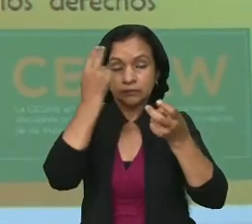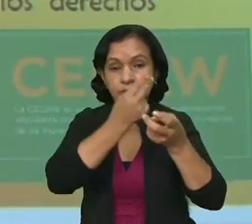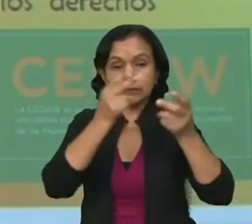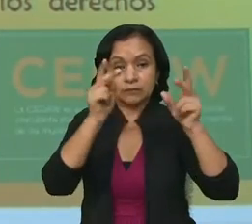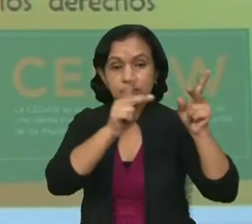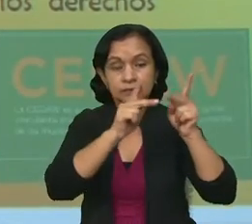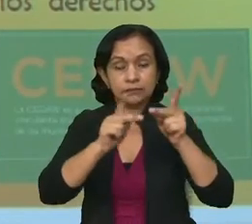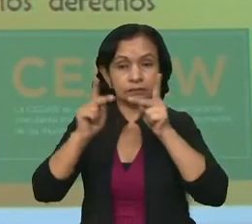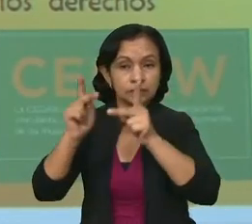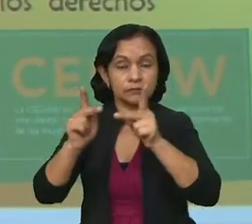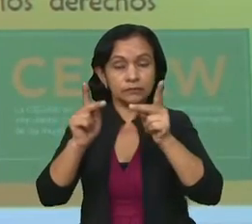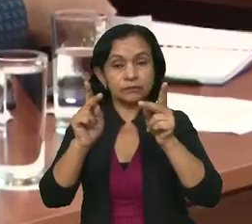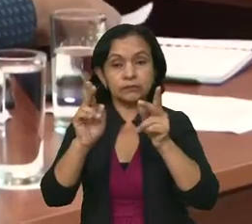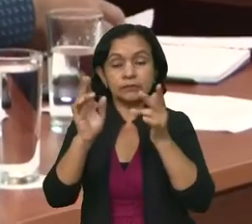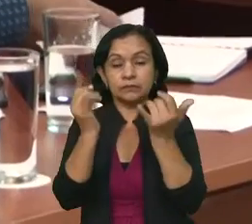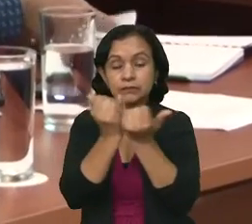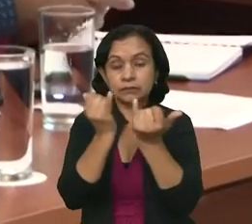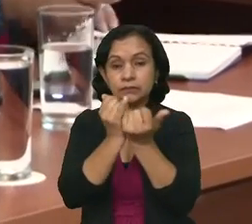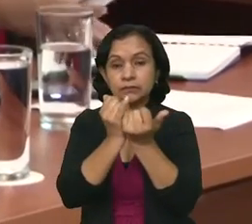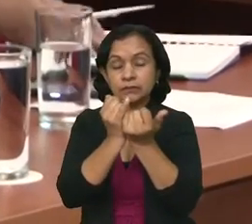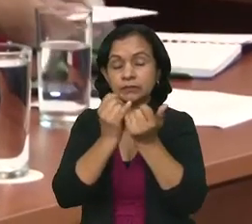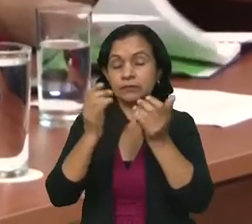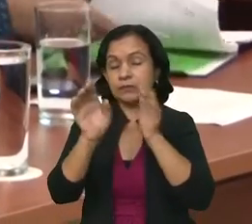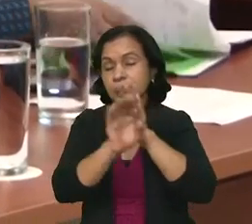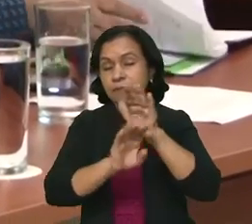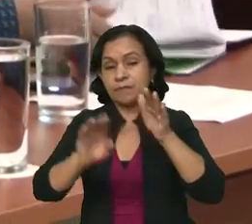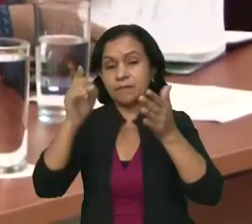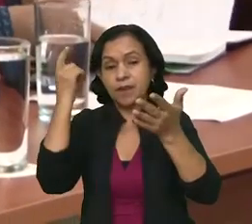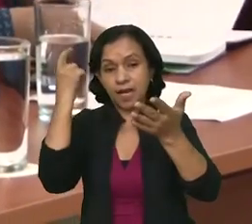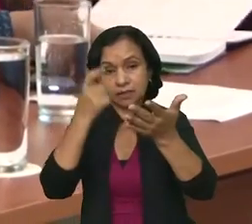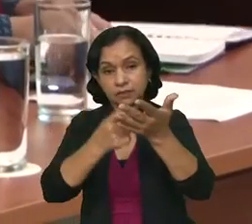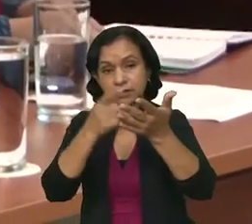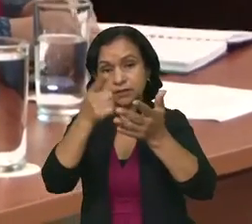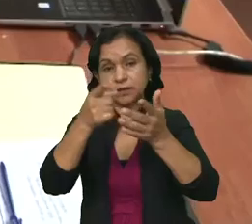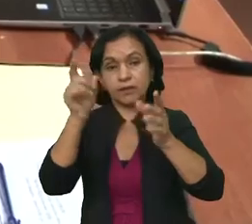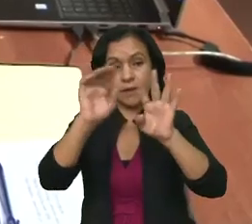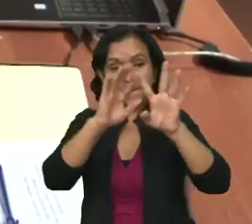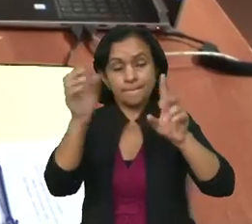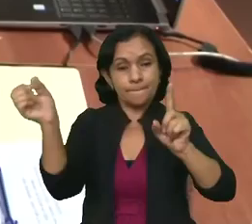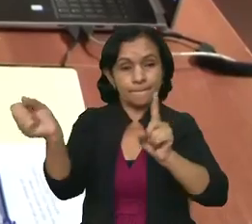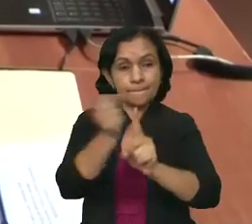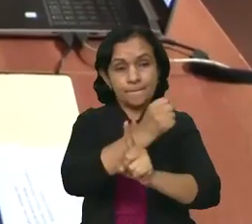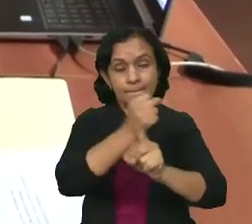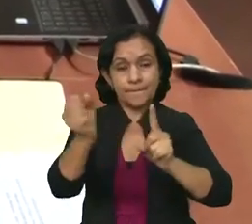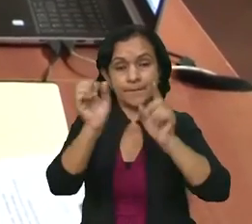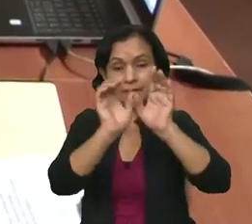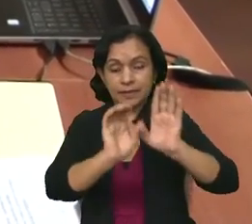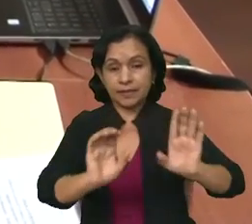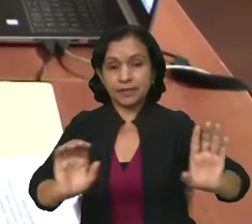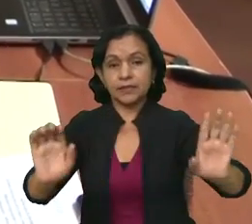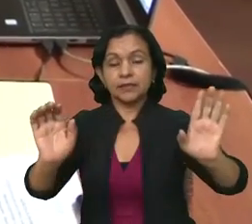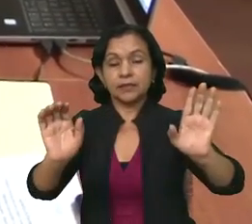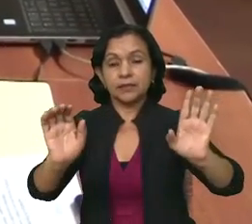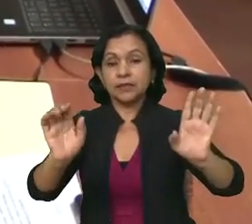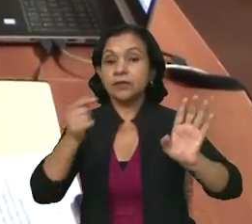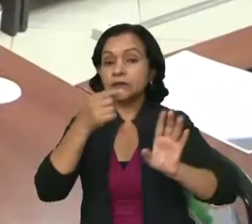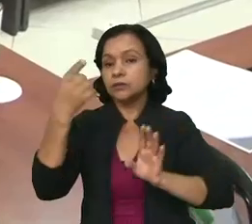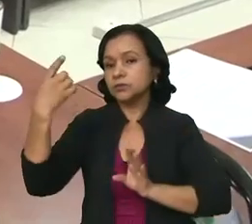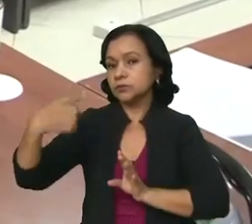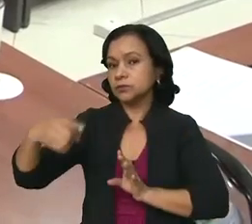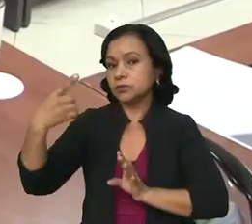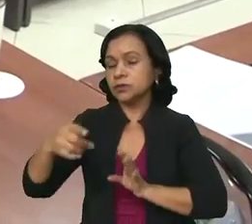ciudadanía en el que el Estado castigue con pena máxima a quienes ejerzan violencia contra mujeres y niños y quienes priven de sus